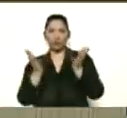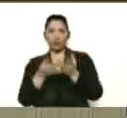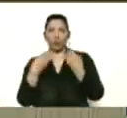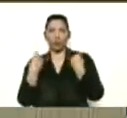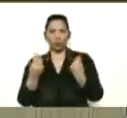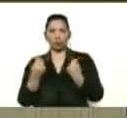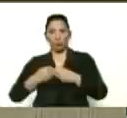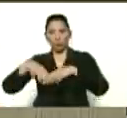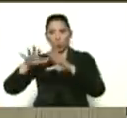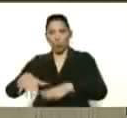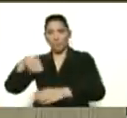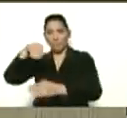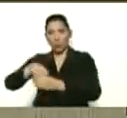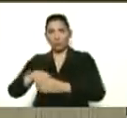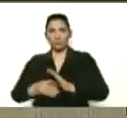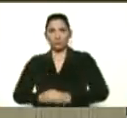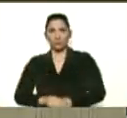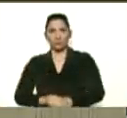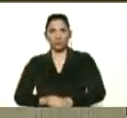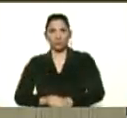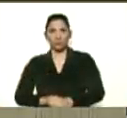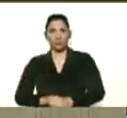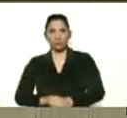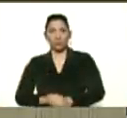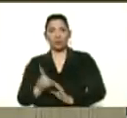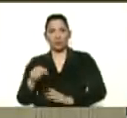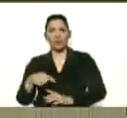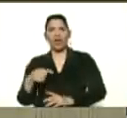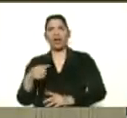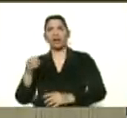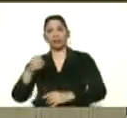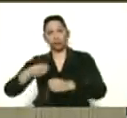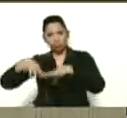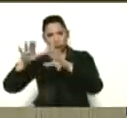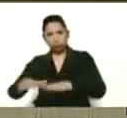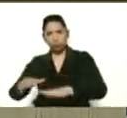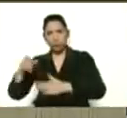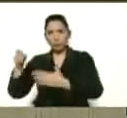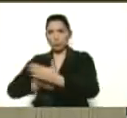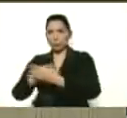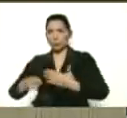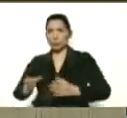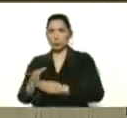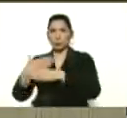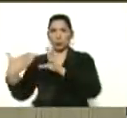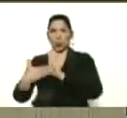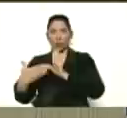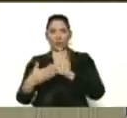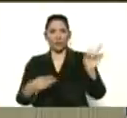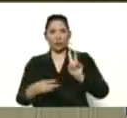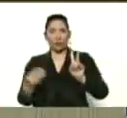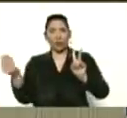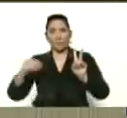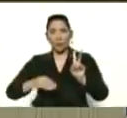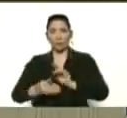se levantaran las medidas coercitivas unilaterales, las llamadas sanciones contra Venezuela. Sería mucho más